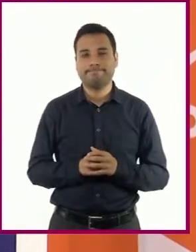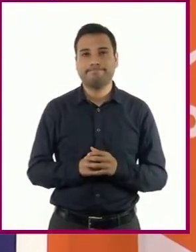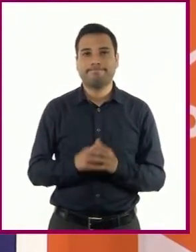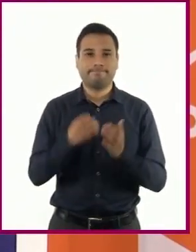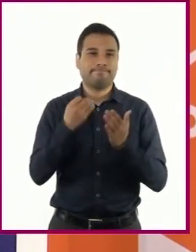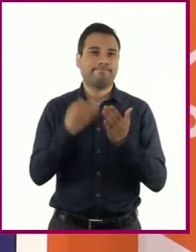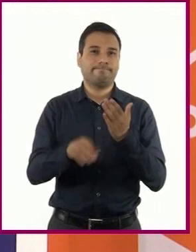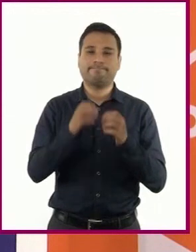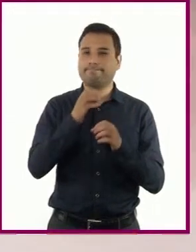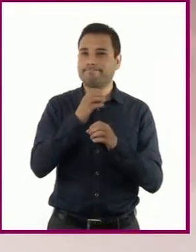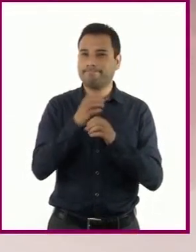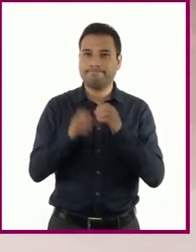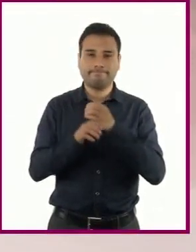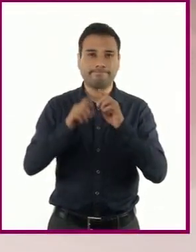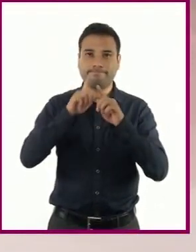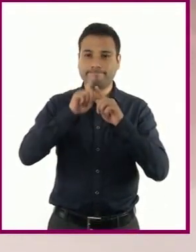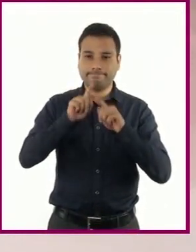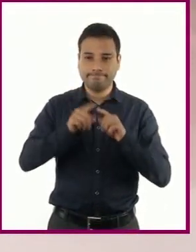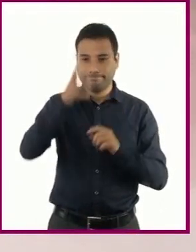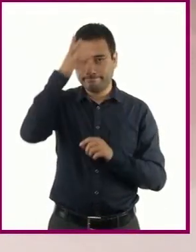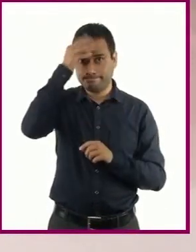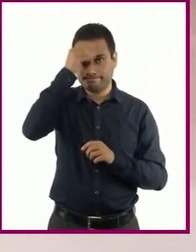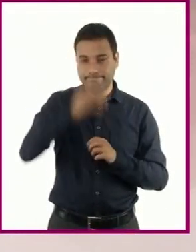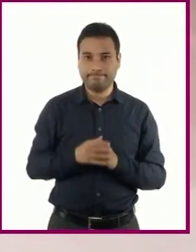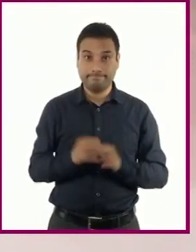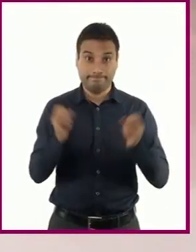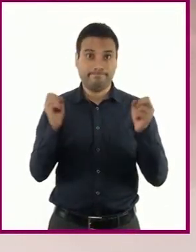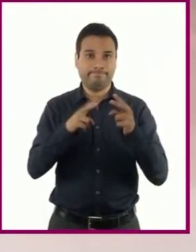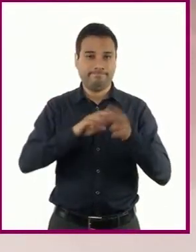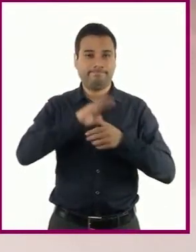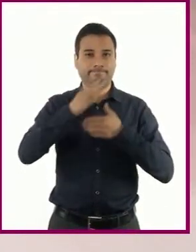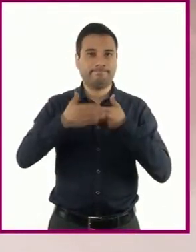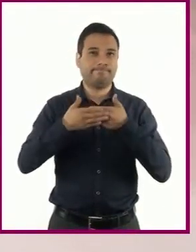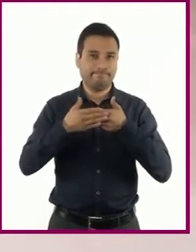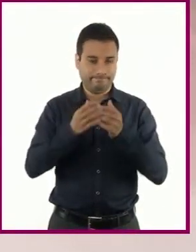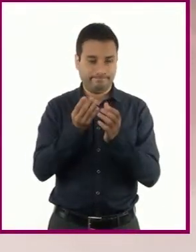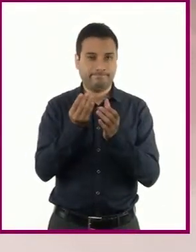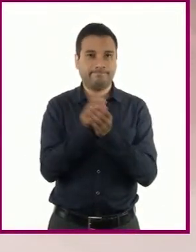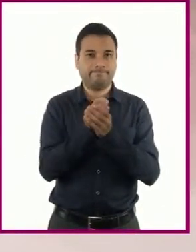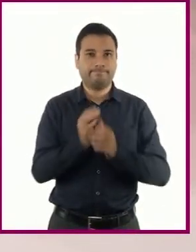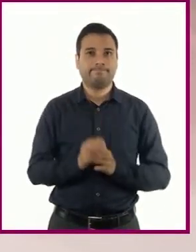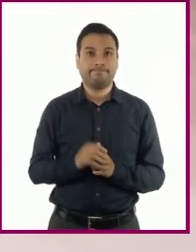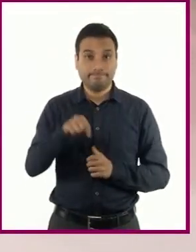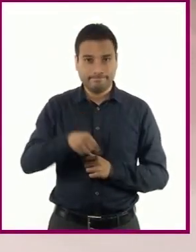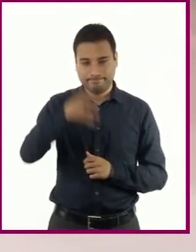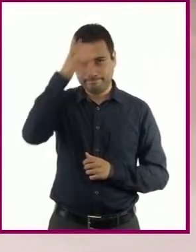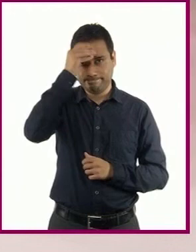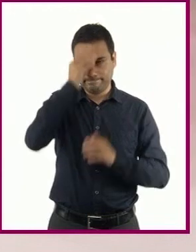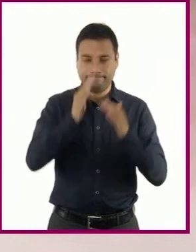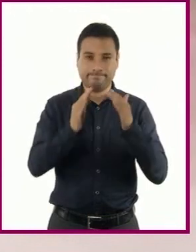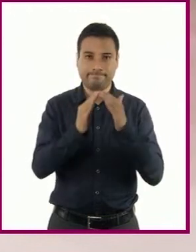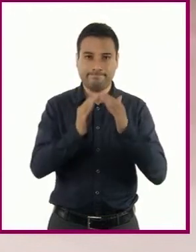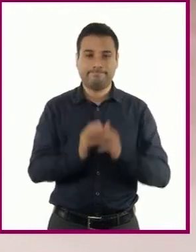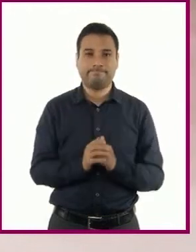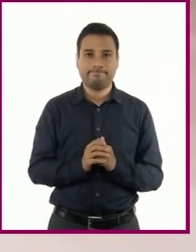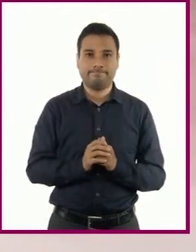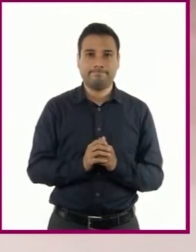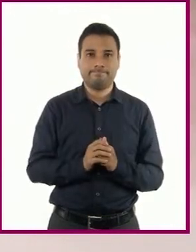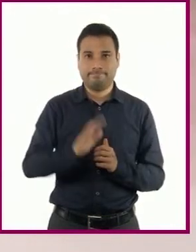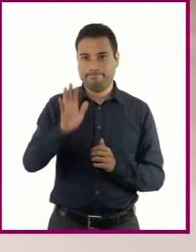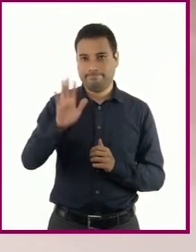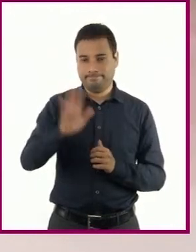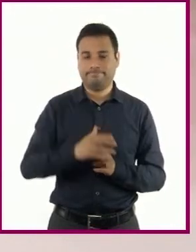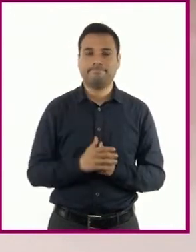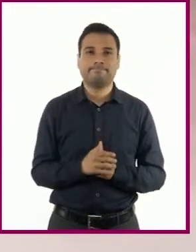aún queda mucho por aprender. Los esperamos en la siguiente sesión, aquí en Aprende en Casa.